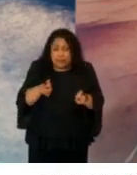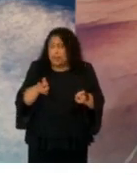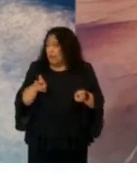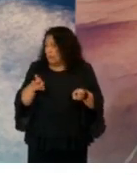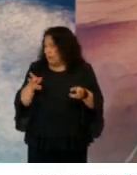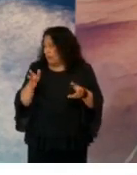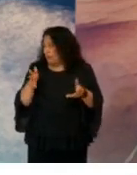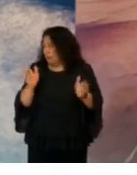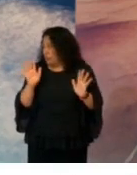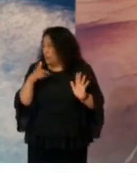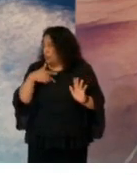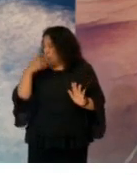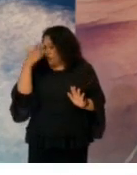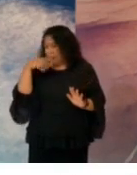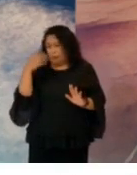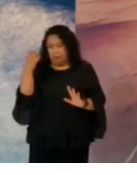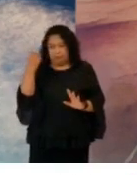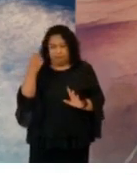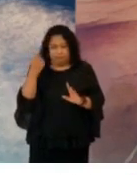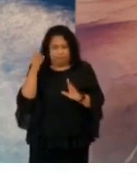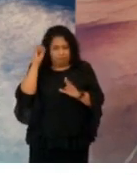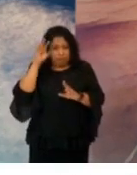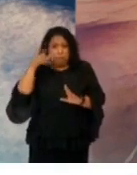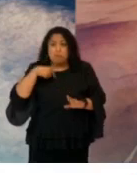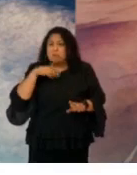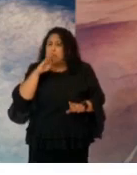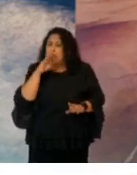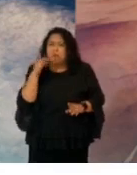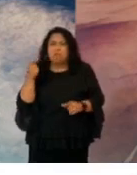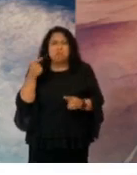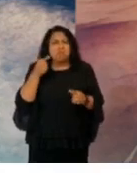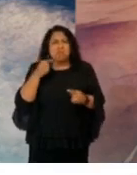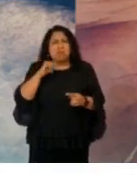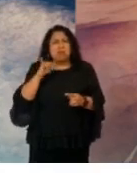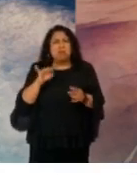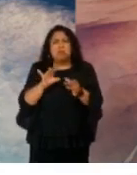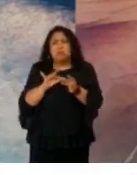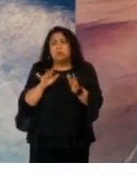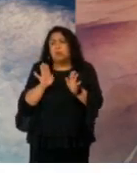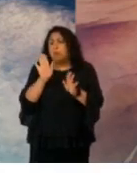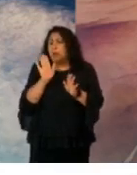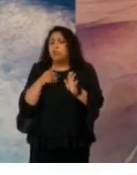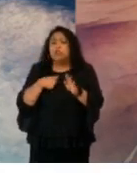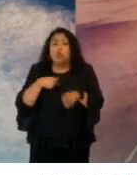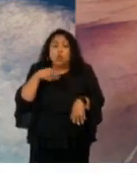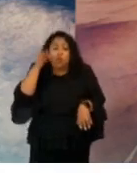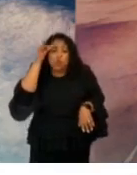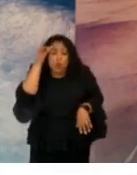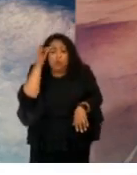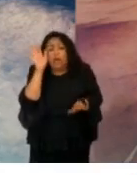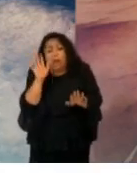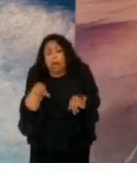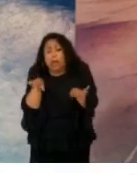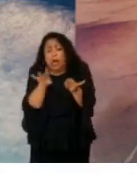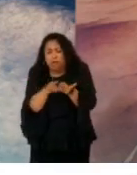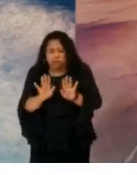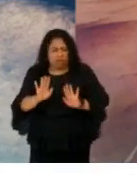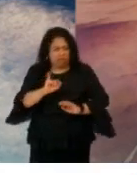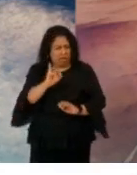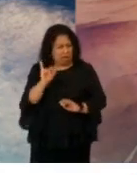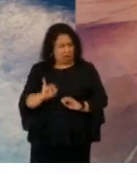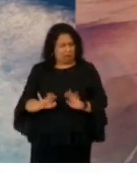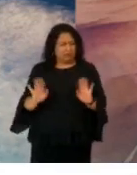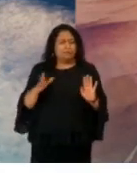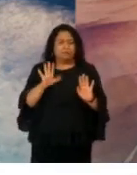un poquito burdo, yo sé que está online, pero mi mamá nunca me habló como si fuera tonta. ¿A qué